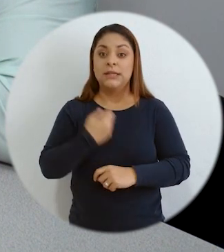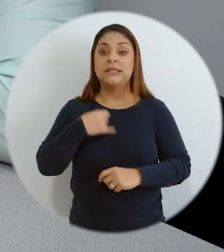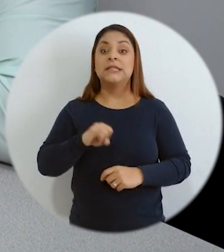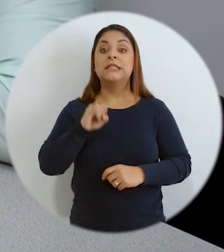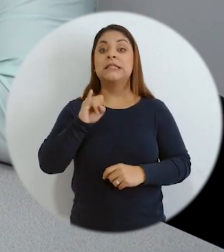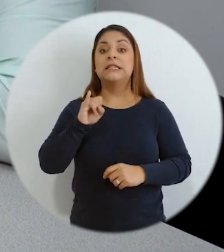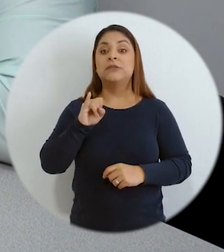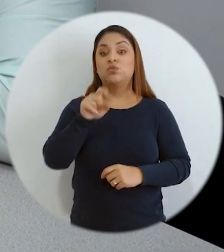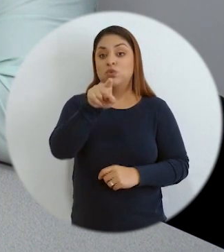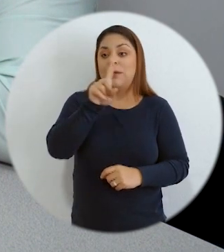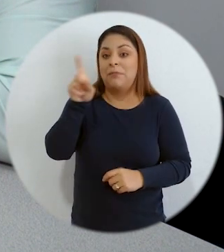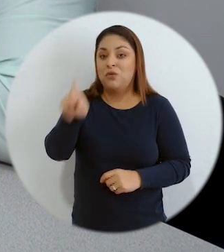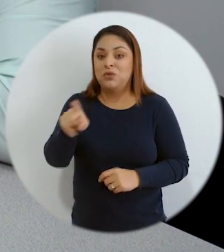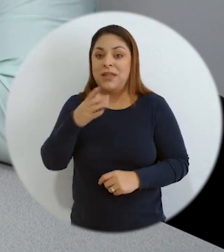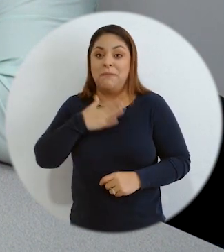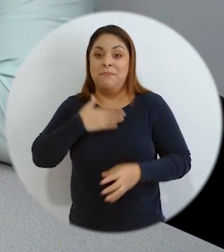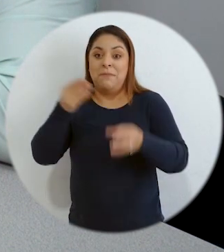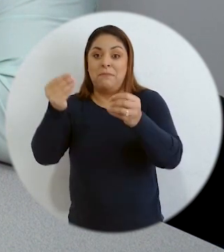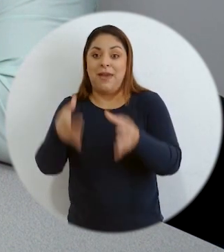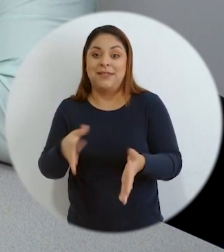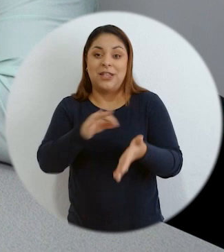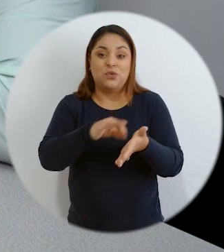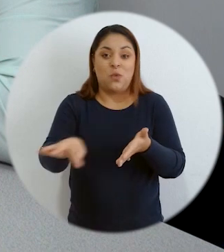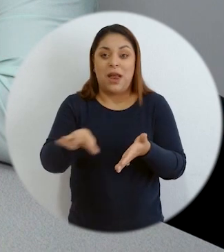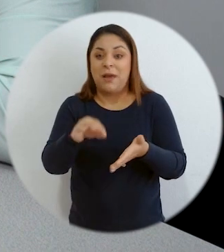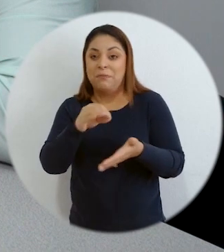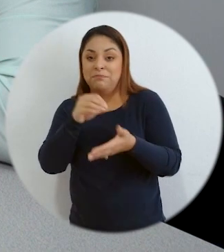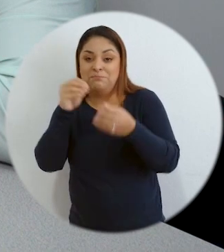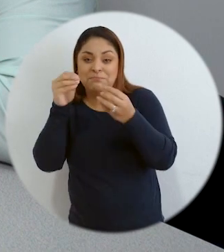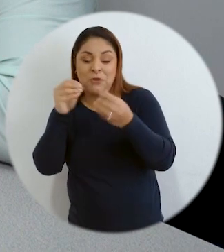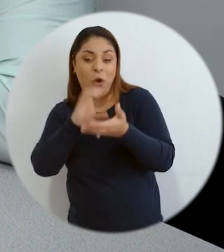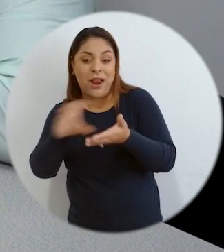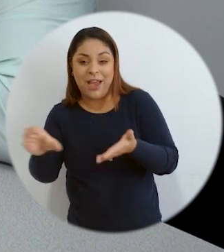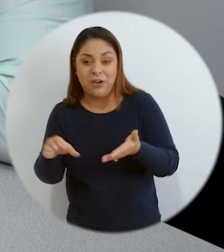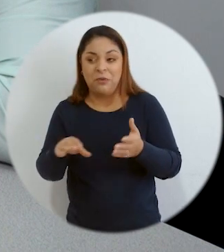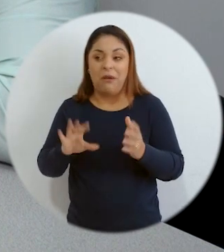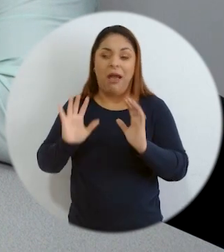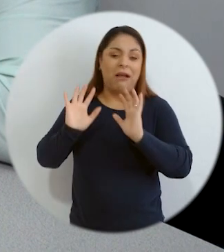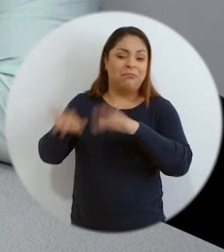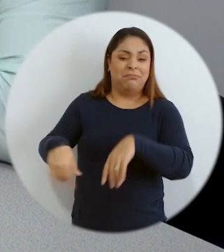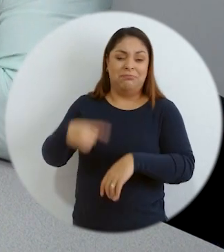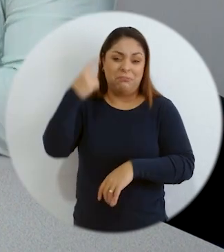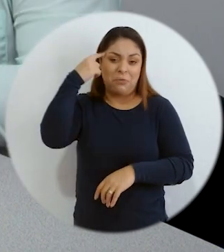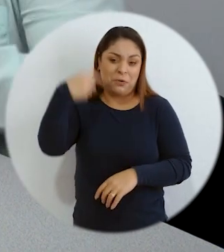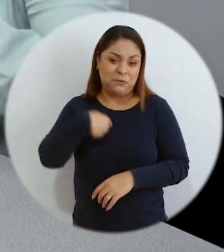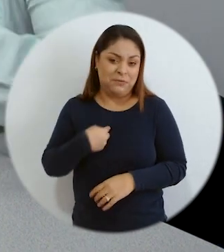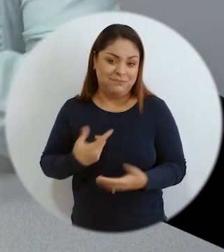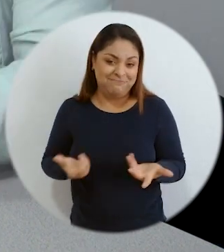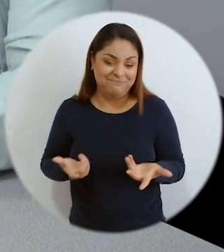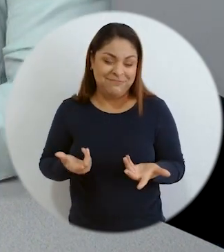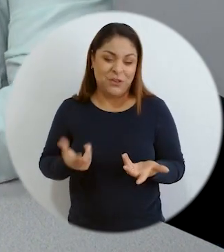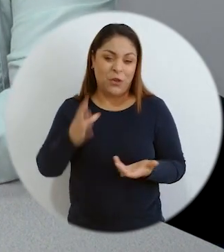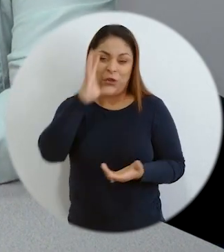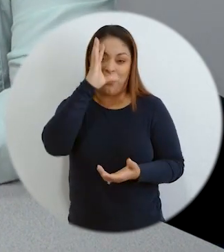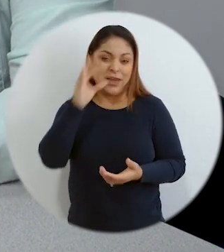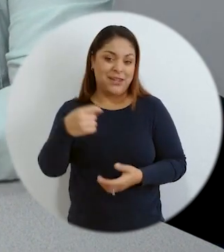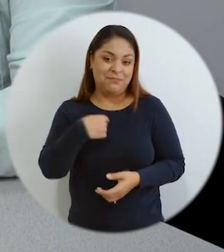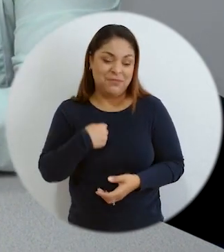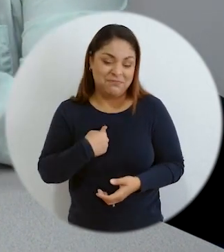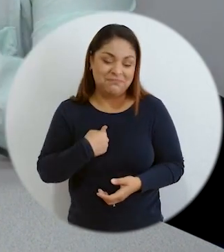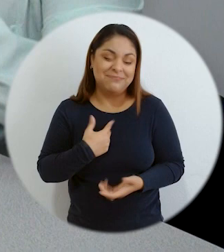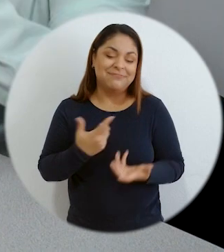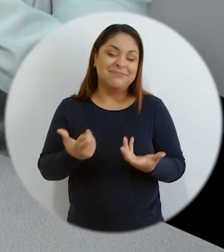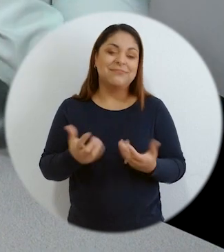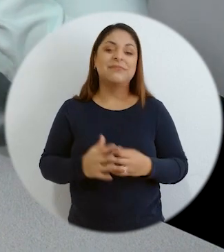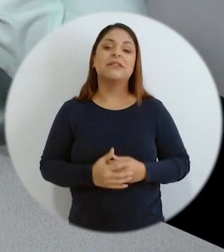usted le pregunta posiblemente a alguna maestra mía de la escuela o del colegio, no daban mucho por mí, sí. no tenían como mucha fe en